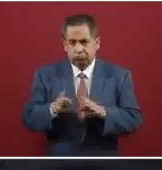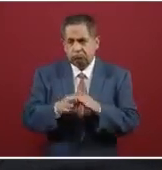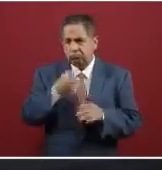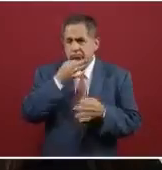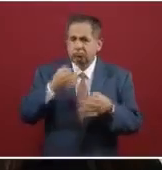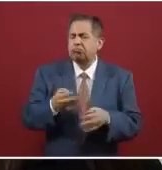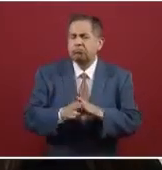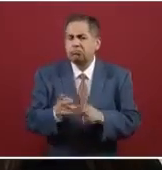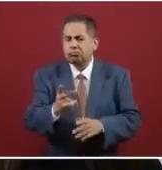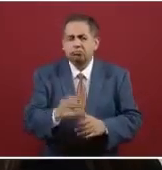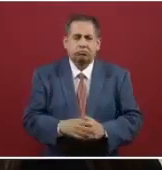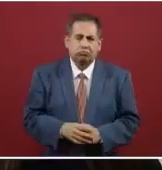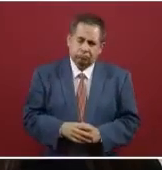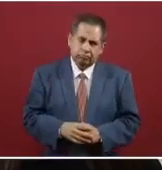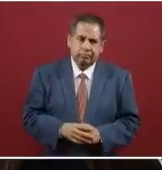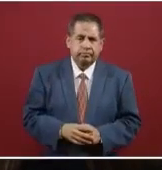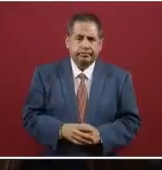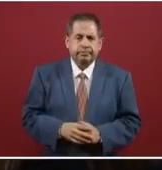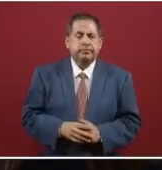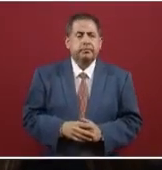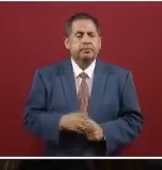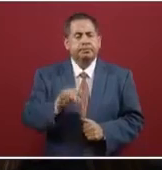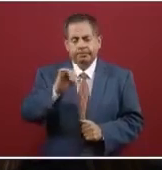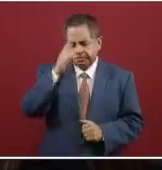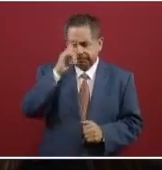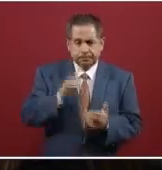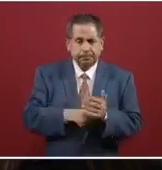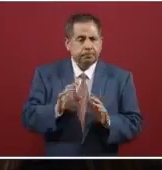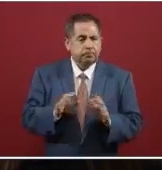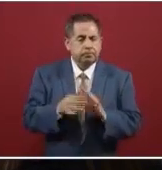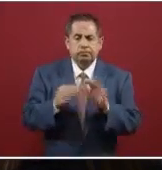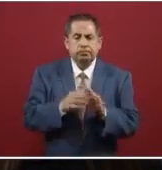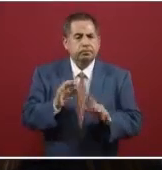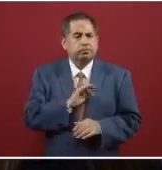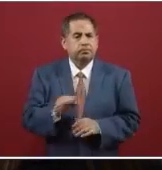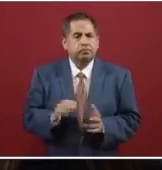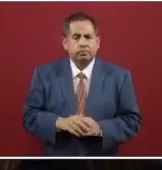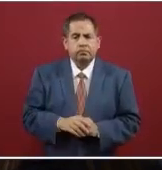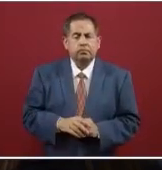expedita? Sí, mire, yo creo que se va a ir